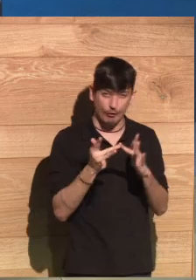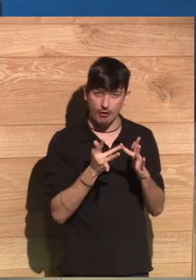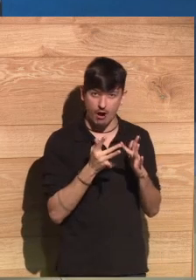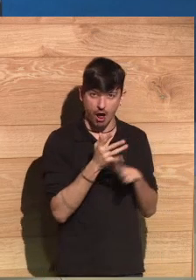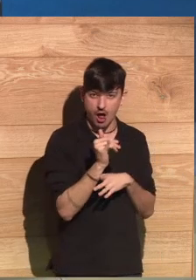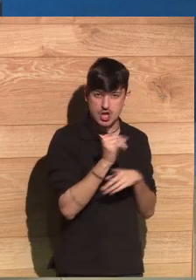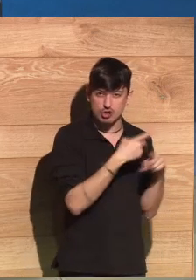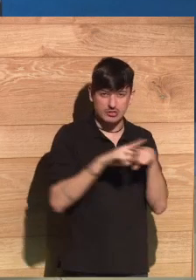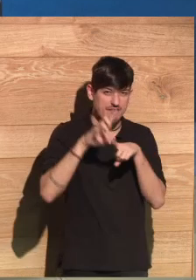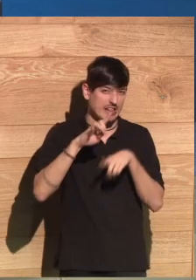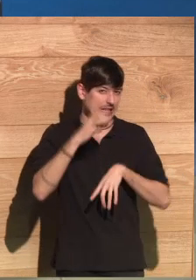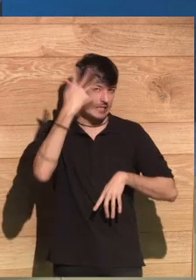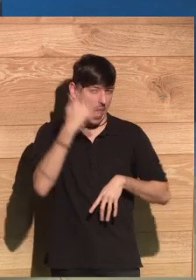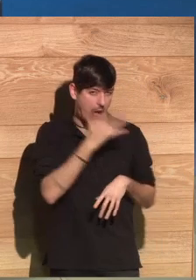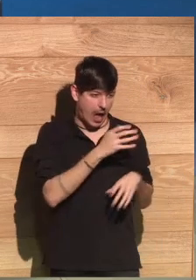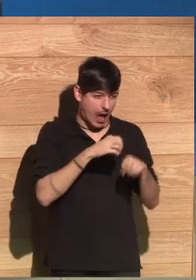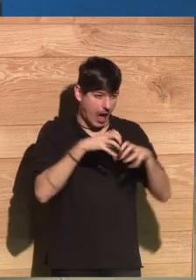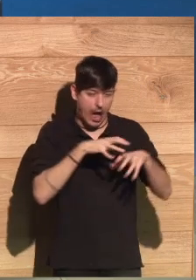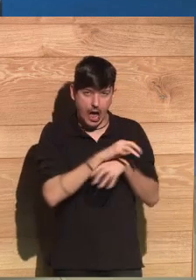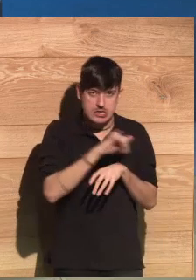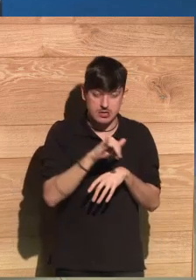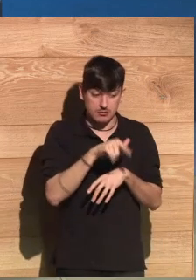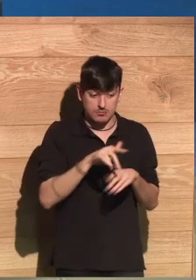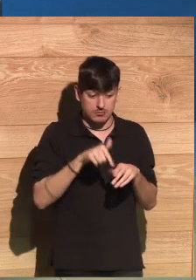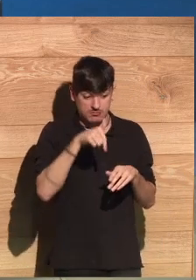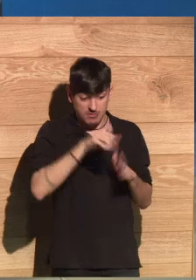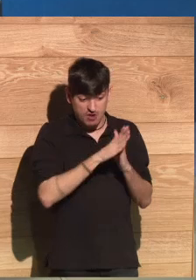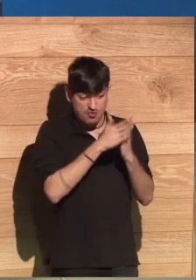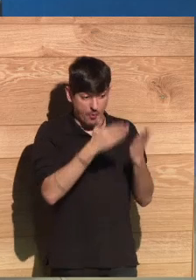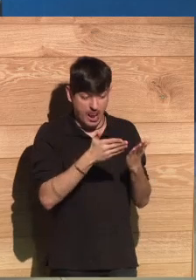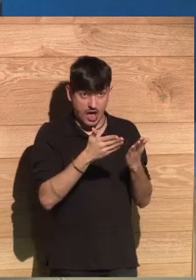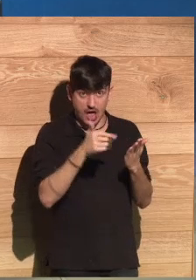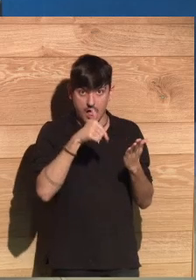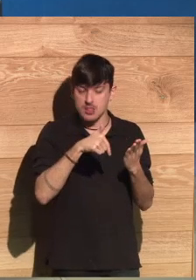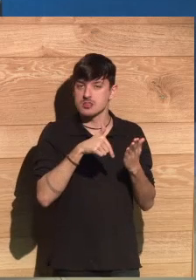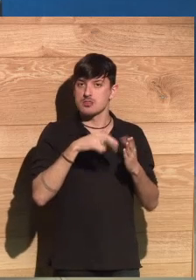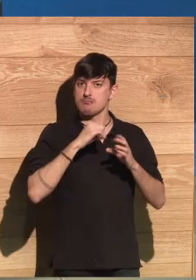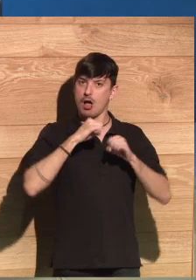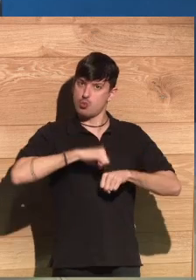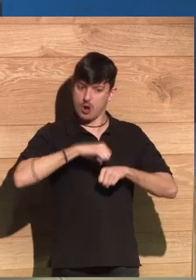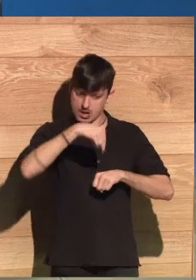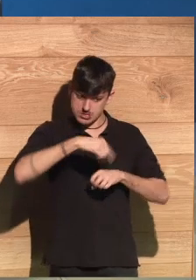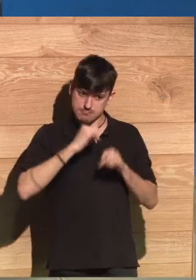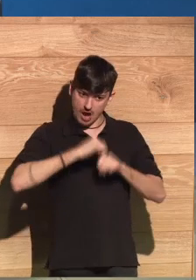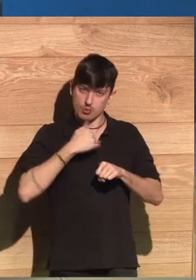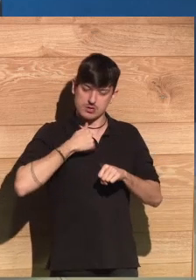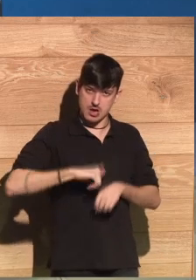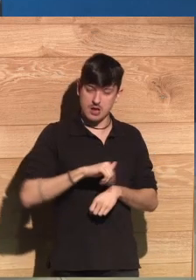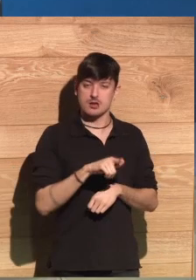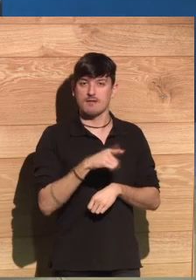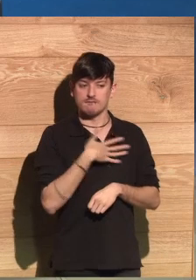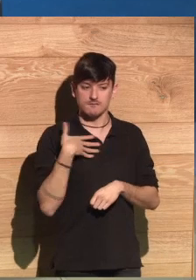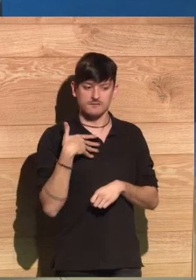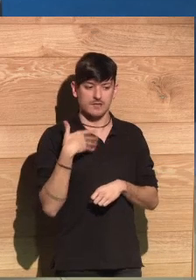En este caso es esta novela, que es una novela que surge del espacio de la madurez, en el que ya